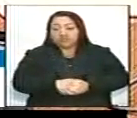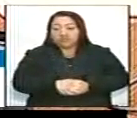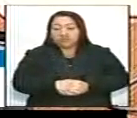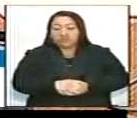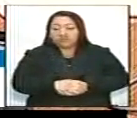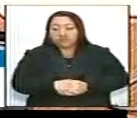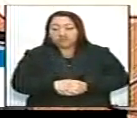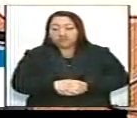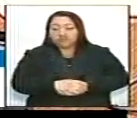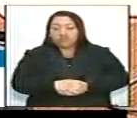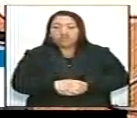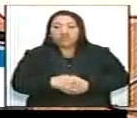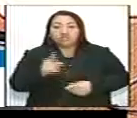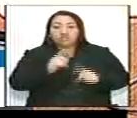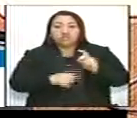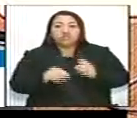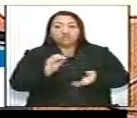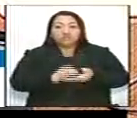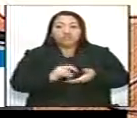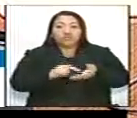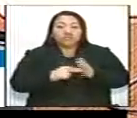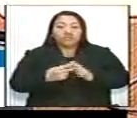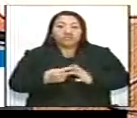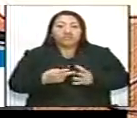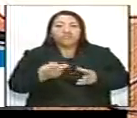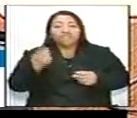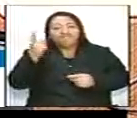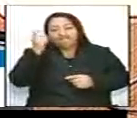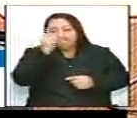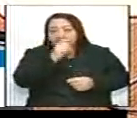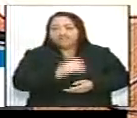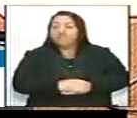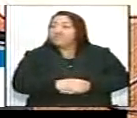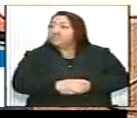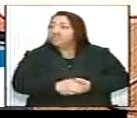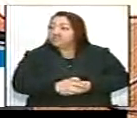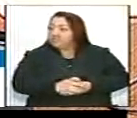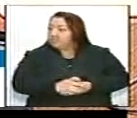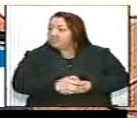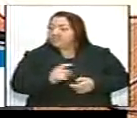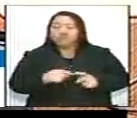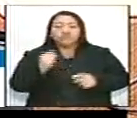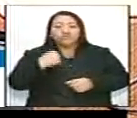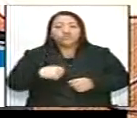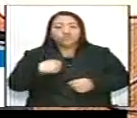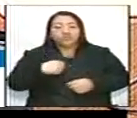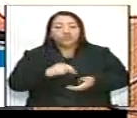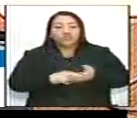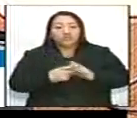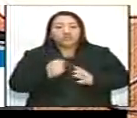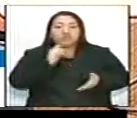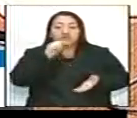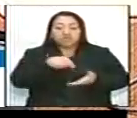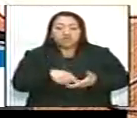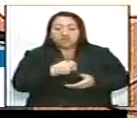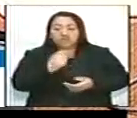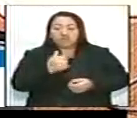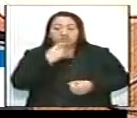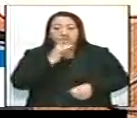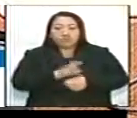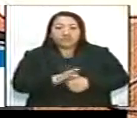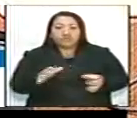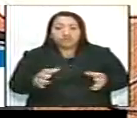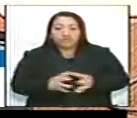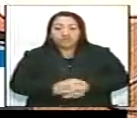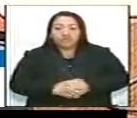el asunto es algo más, digamos, complicado de definir, pero que son municipios en los cuales han estado casi en el